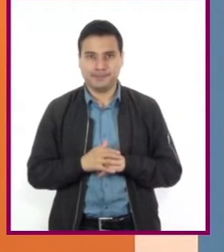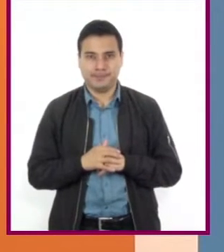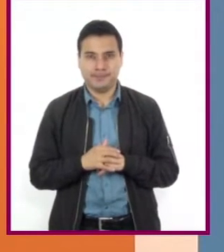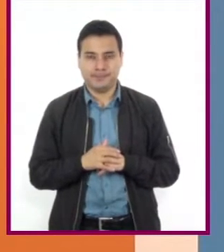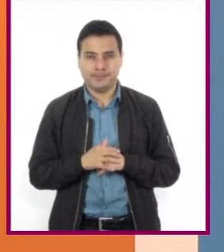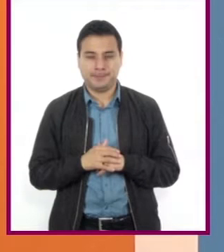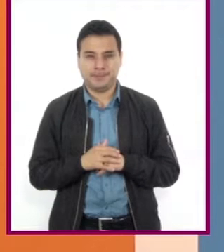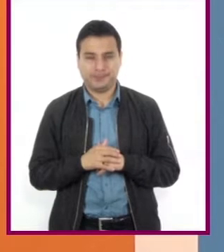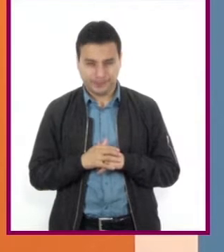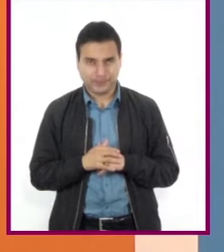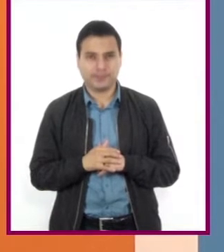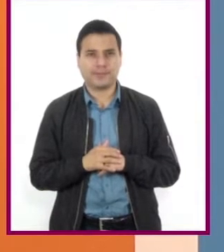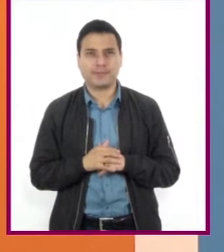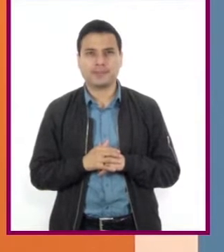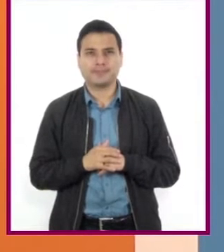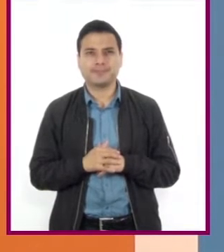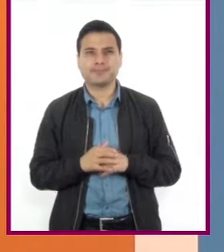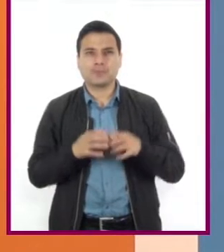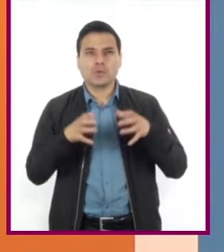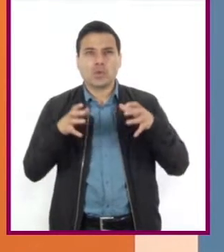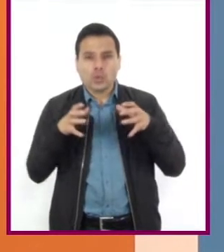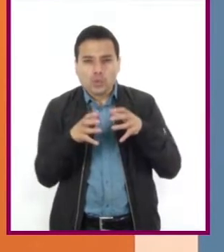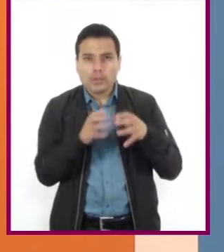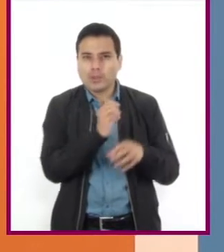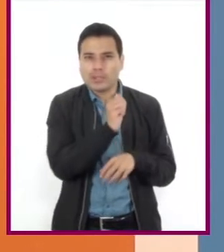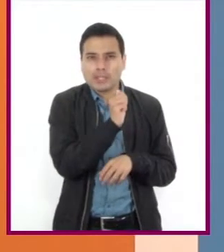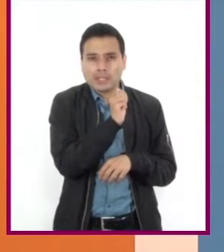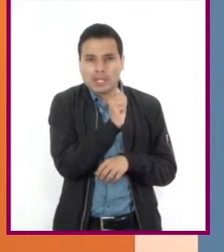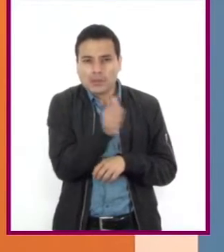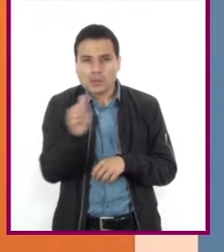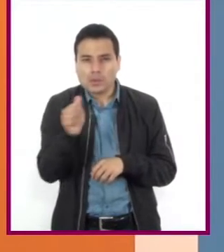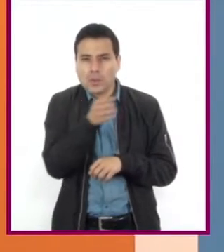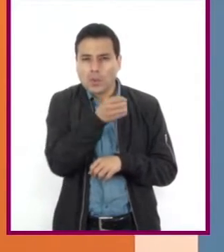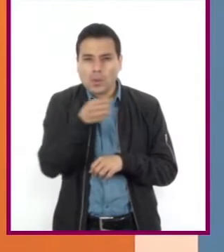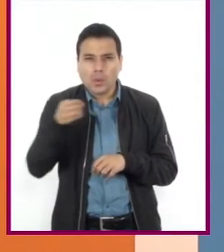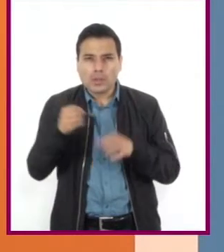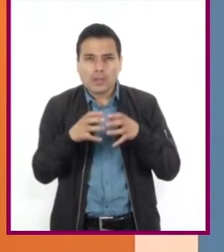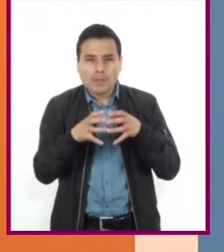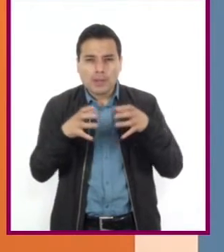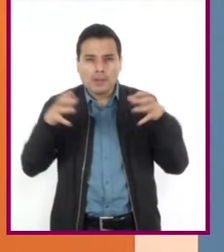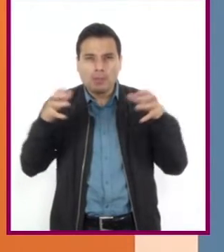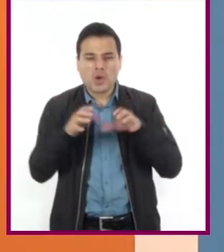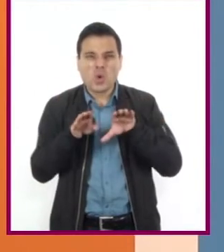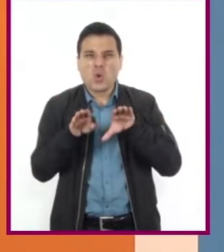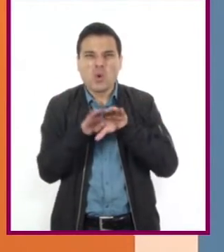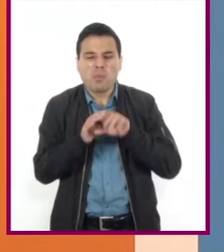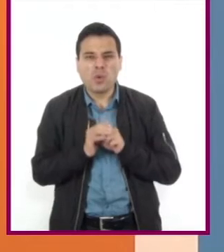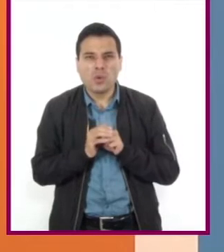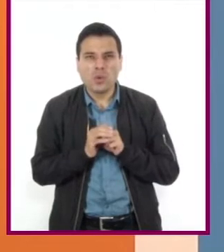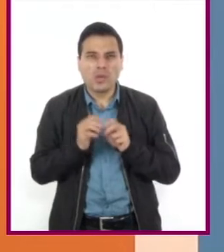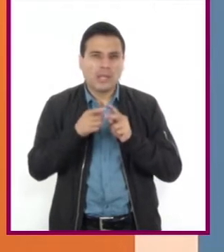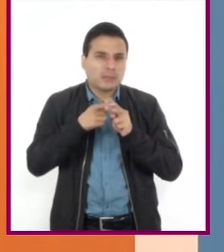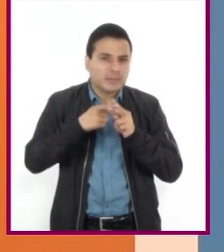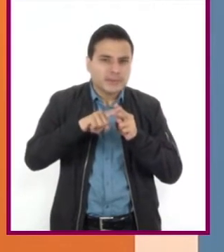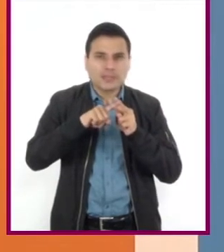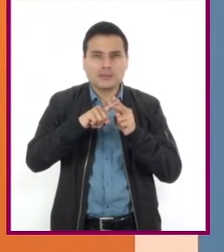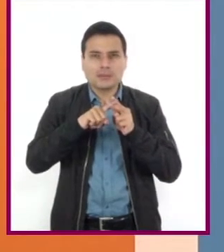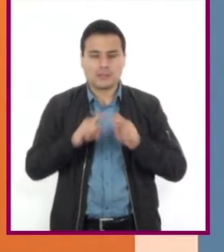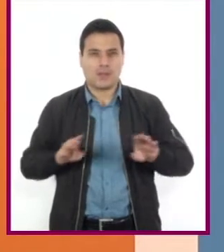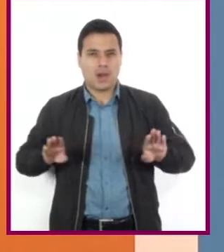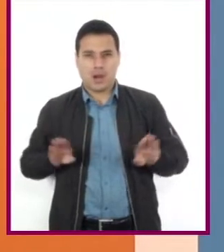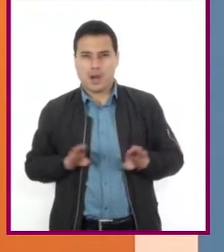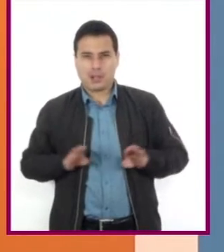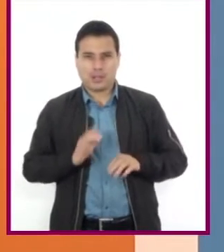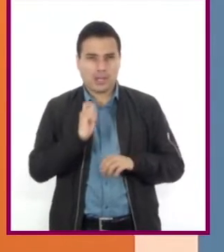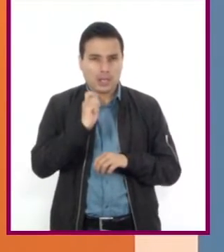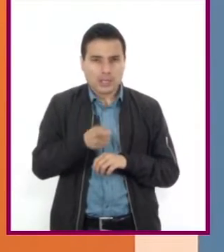Entender cómo es que cada uno de esos desarrollos culturales tuvo lugar, esto es cómo surgieron, qué los caracterizaba y en muchos casos